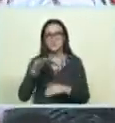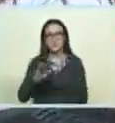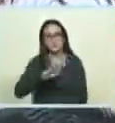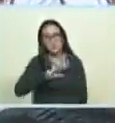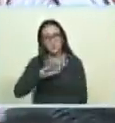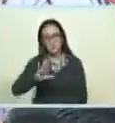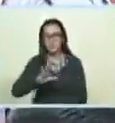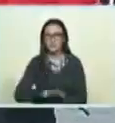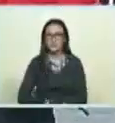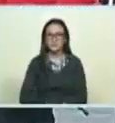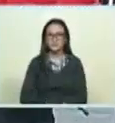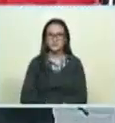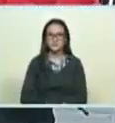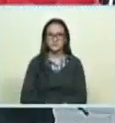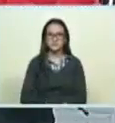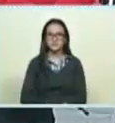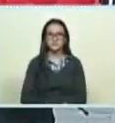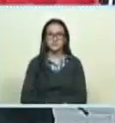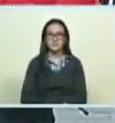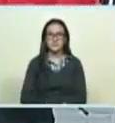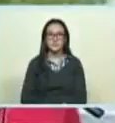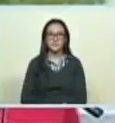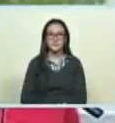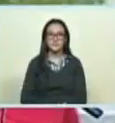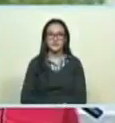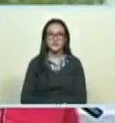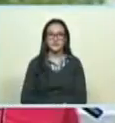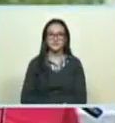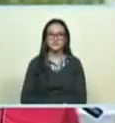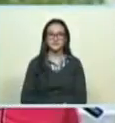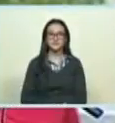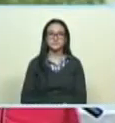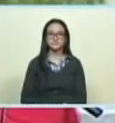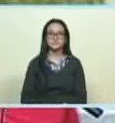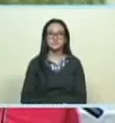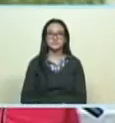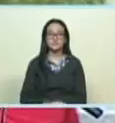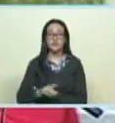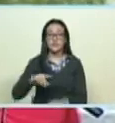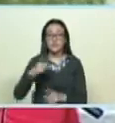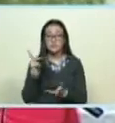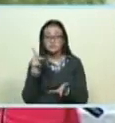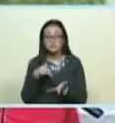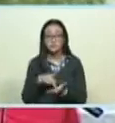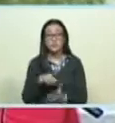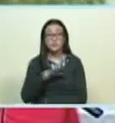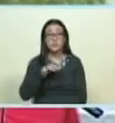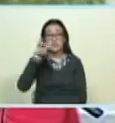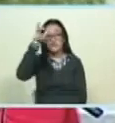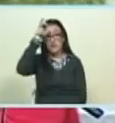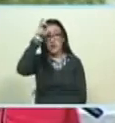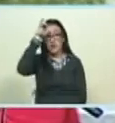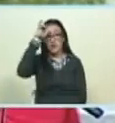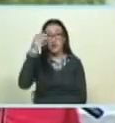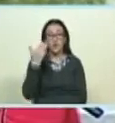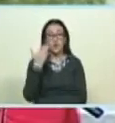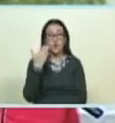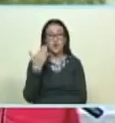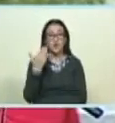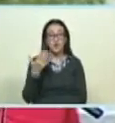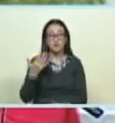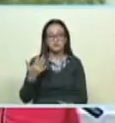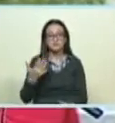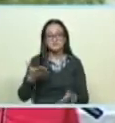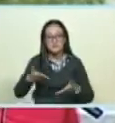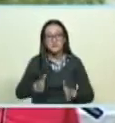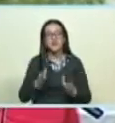a ustedes. Y después vino esta muchacha de Estado Falcón, de la tierra de Ali